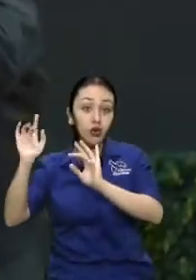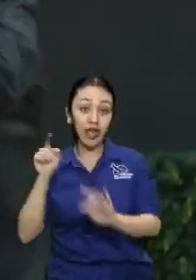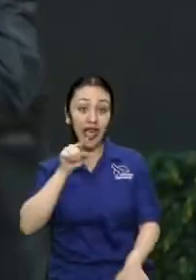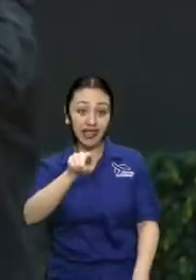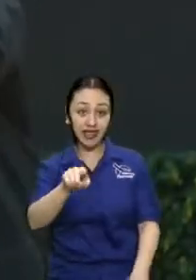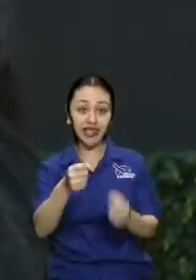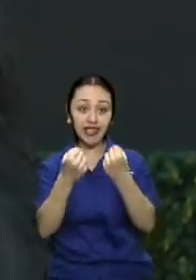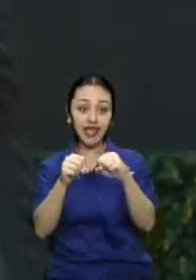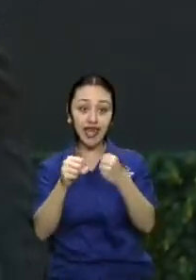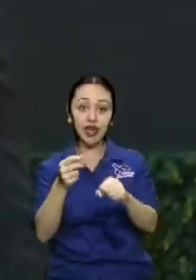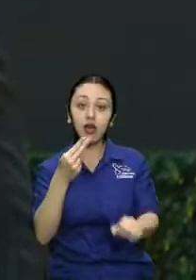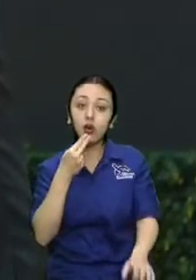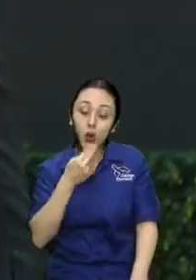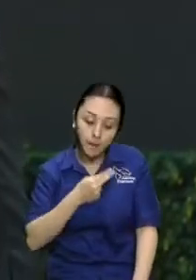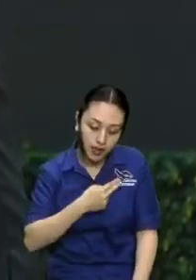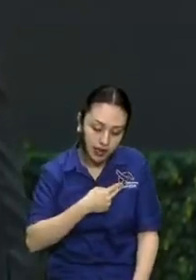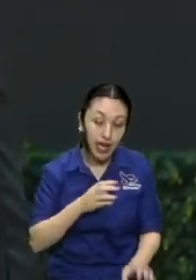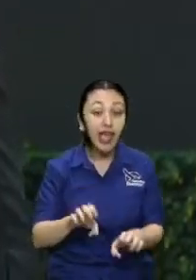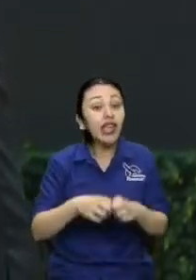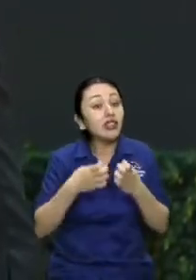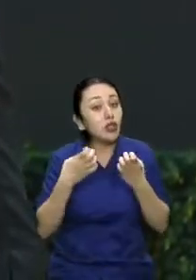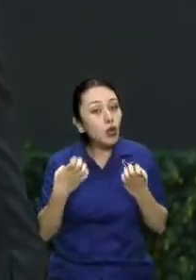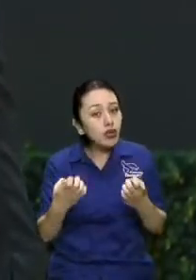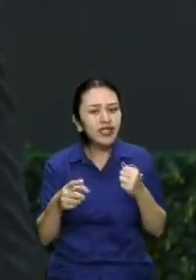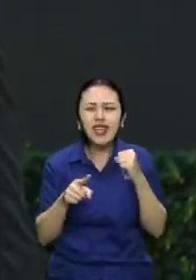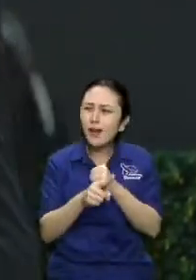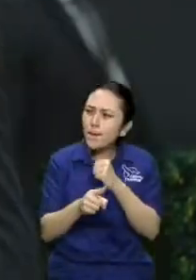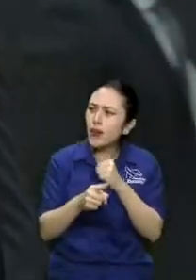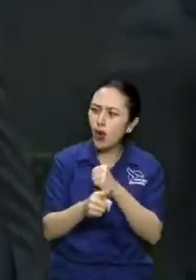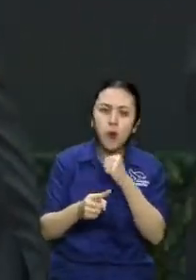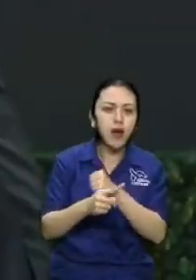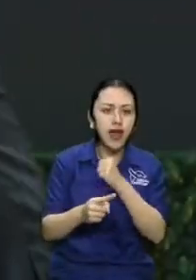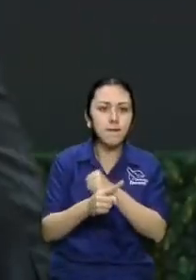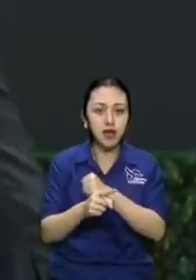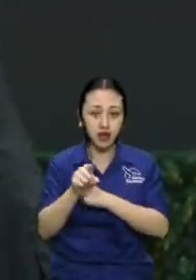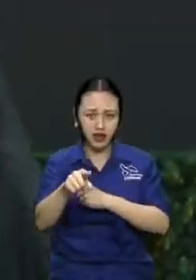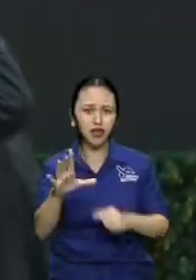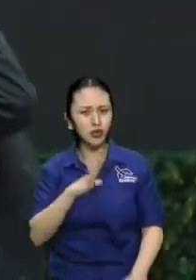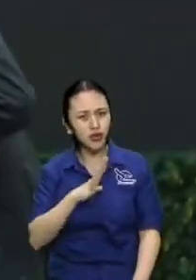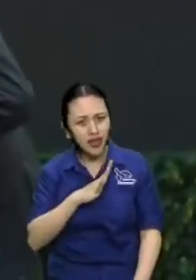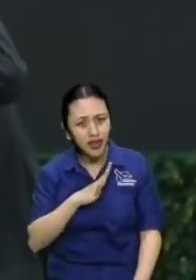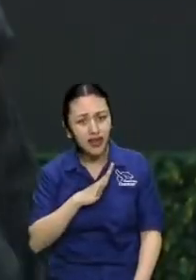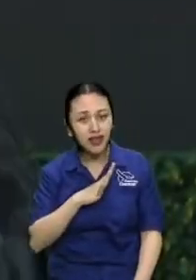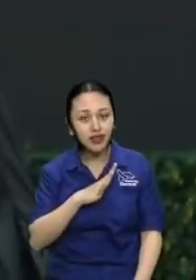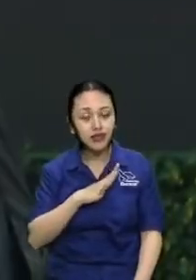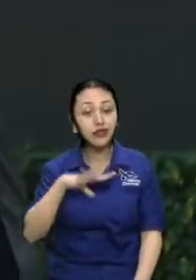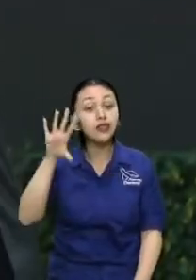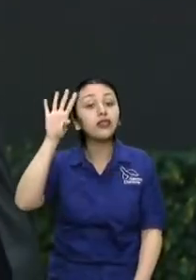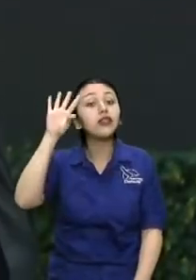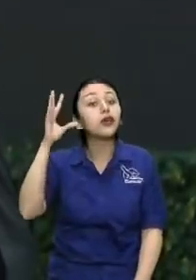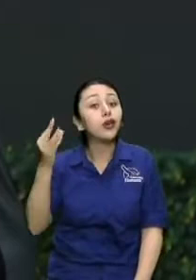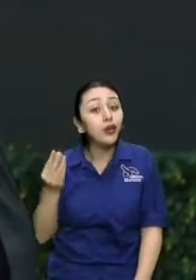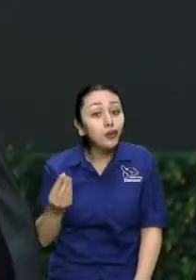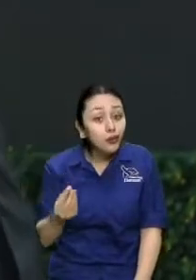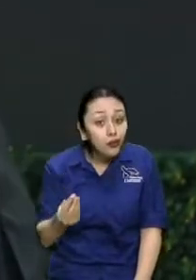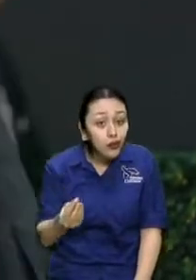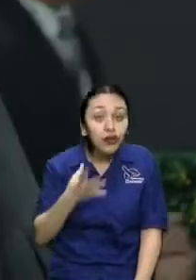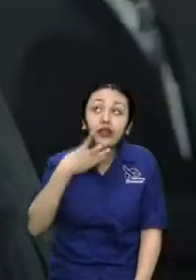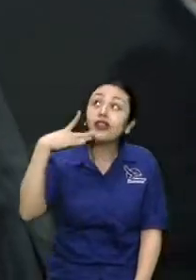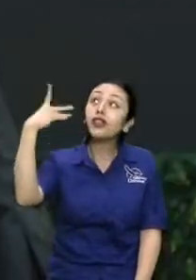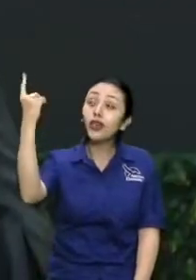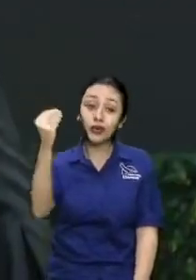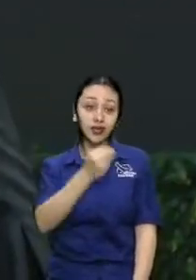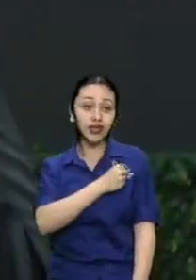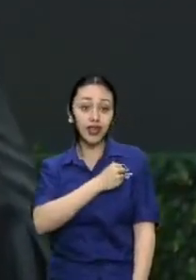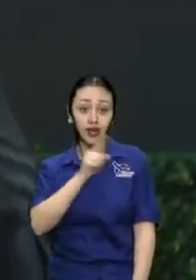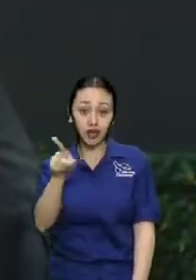Entonces, la prueba que has estado pasando, la has estado pasando porque Dios quiere que te hagas el